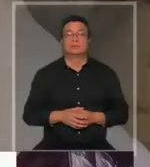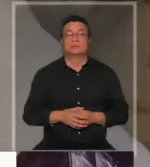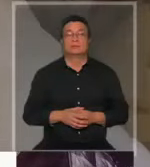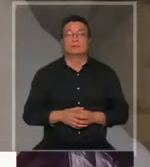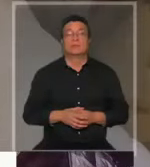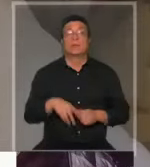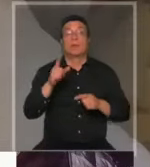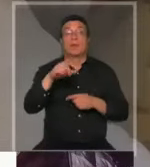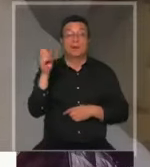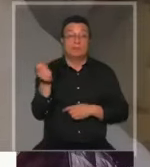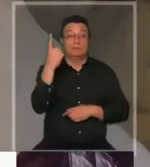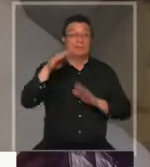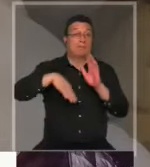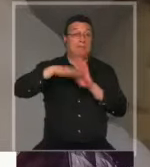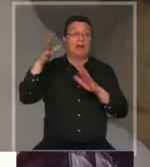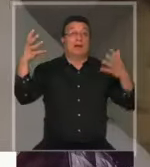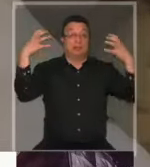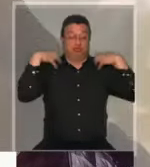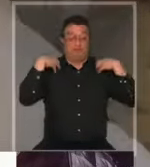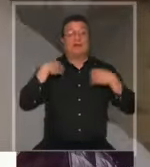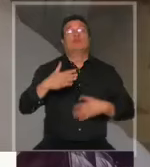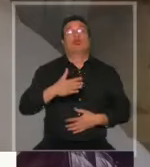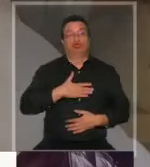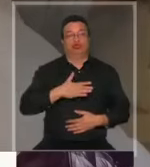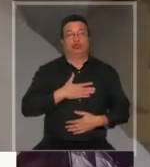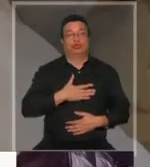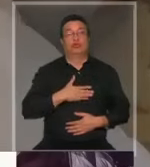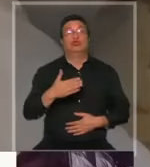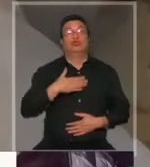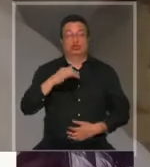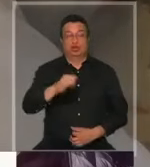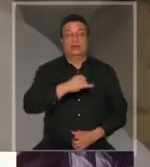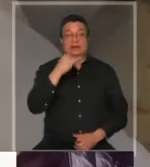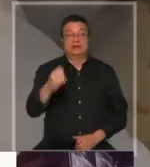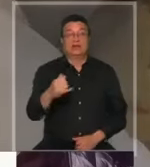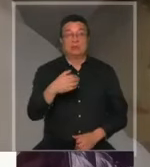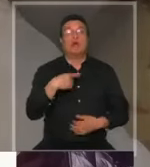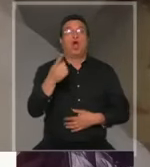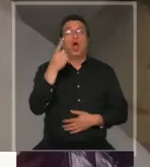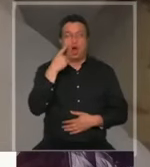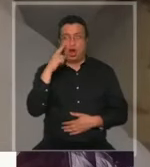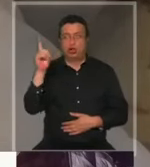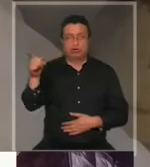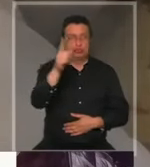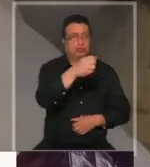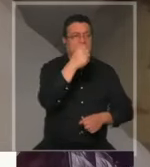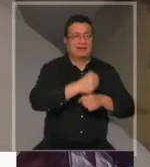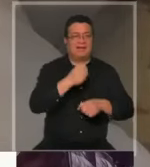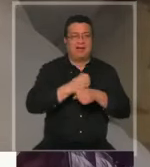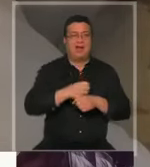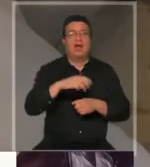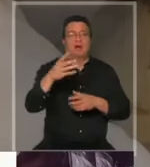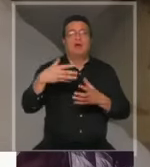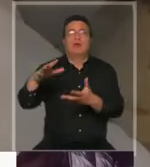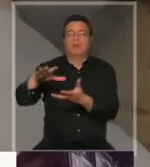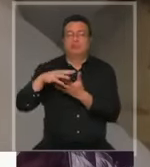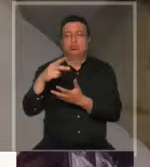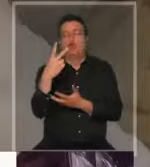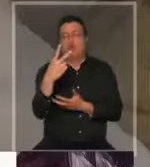El principal responsable de todo esto soy yo. Yo siempre, a mí siempre me han dado, porque conozco mucha gente que trabaja en productora y me dan, no sé, dos,